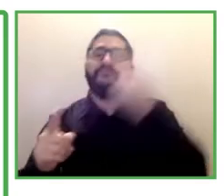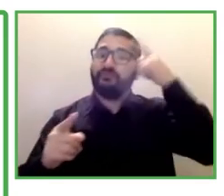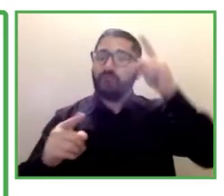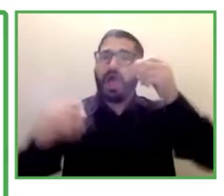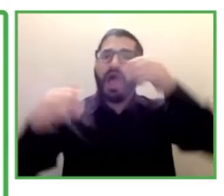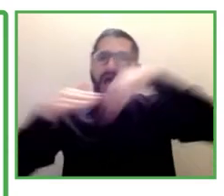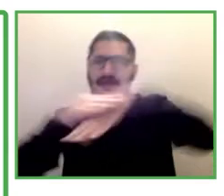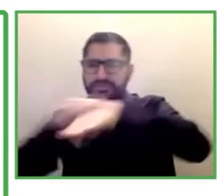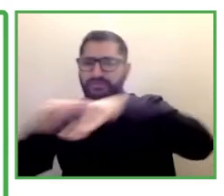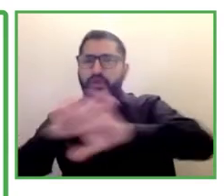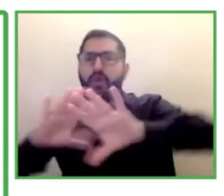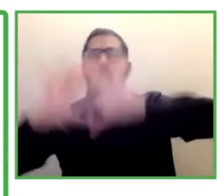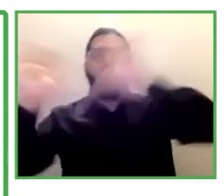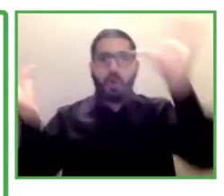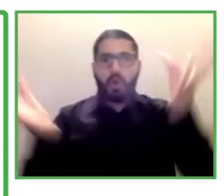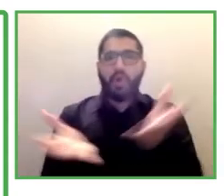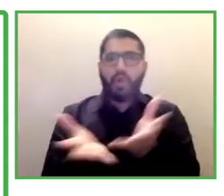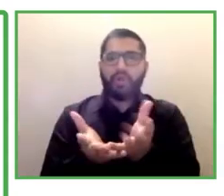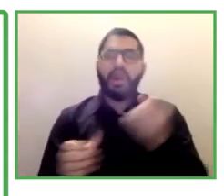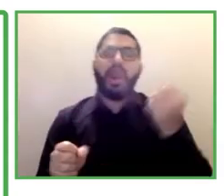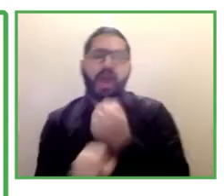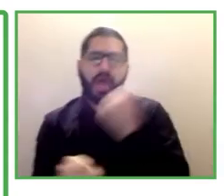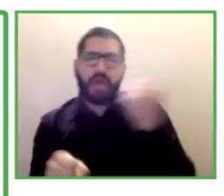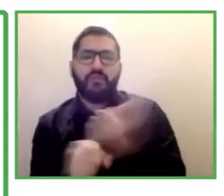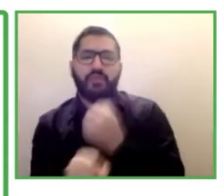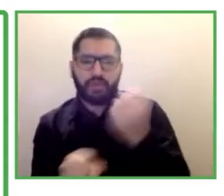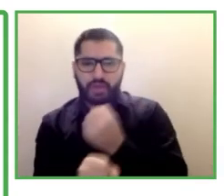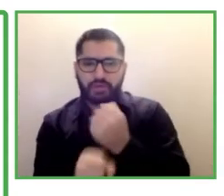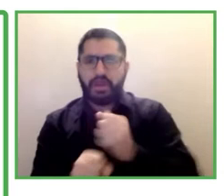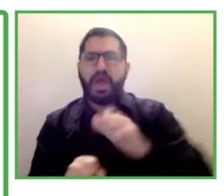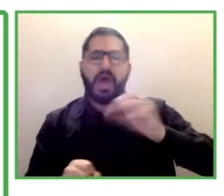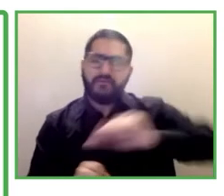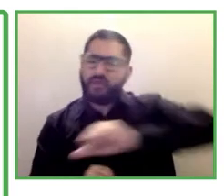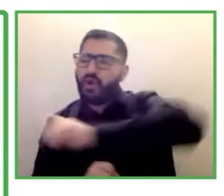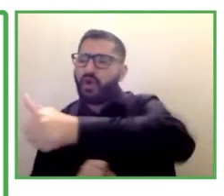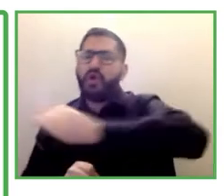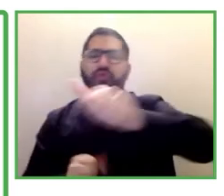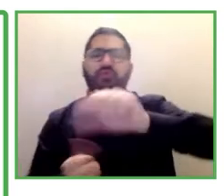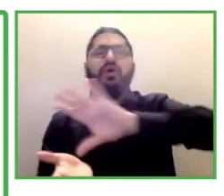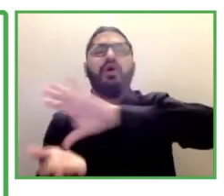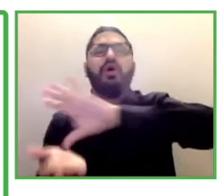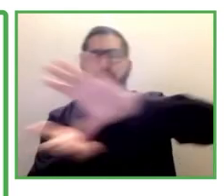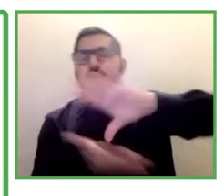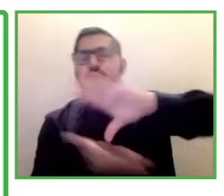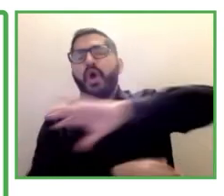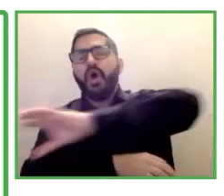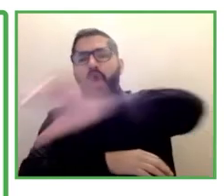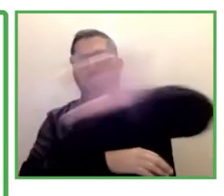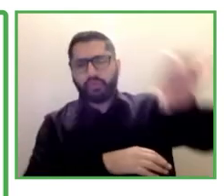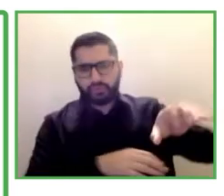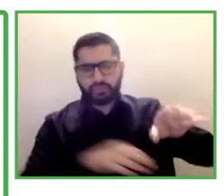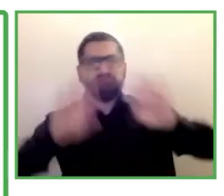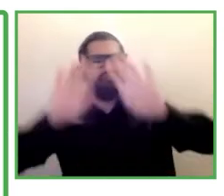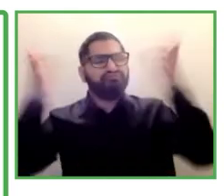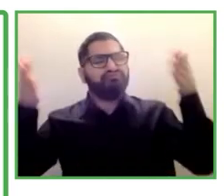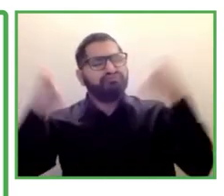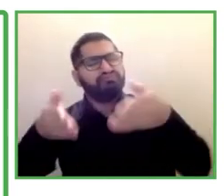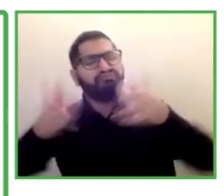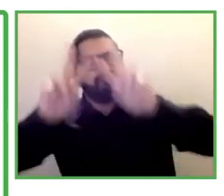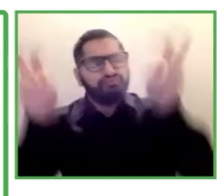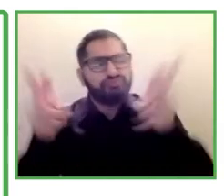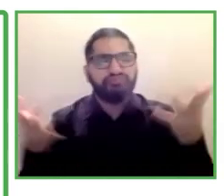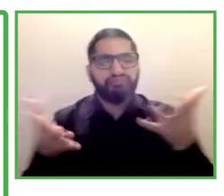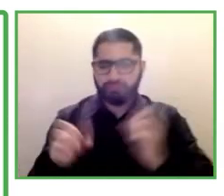que todo esto de la pandemia que nos ha afectado globalmente ha puesto